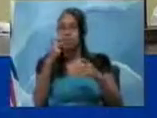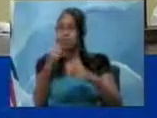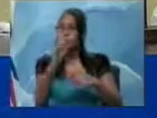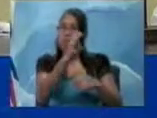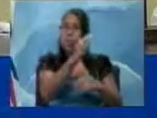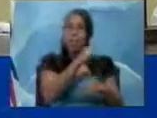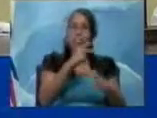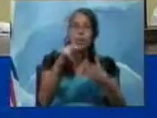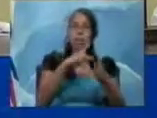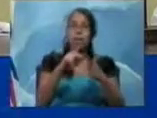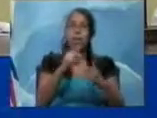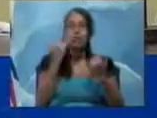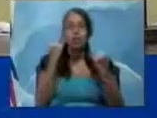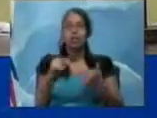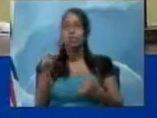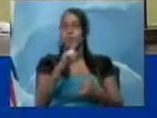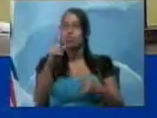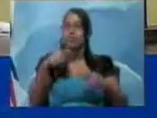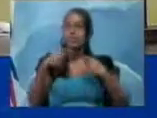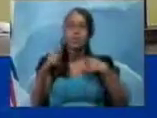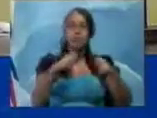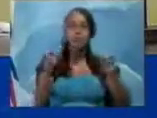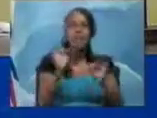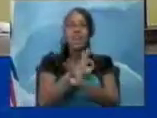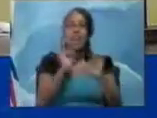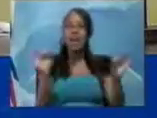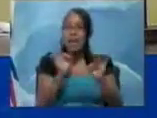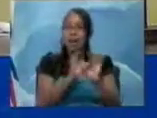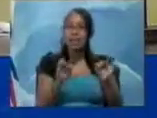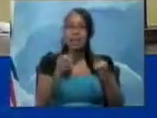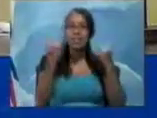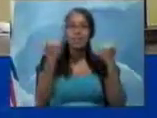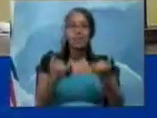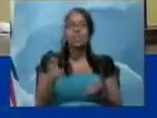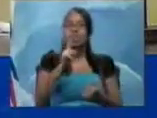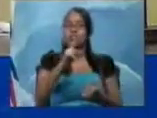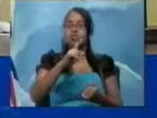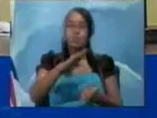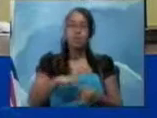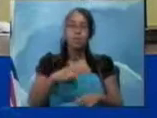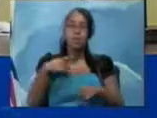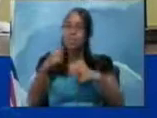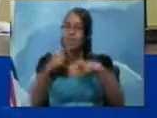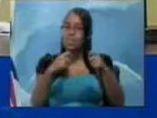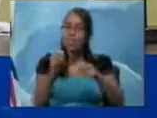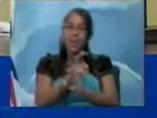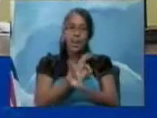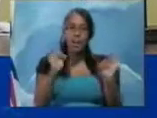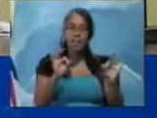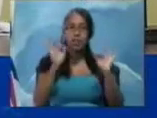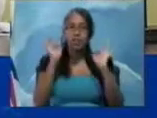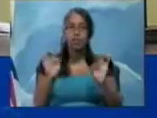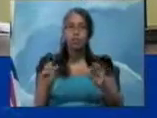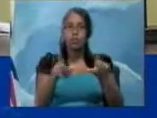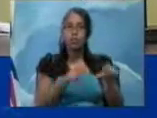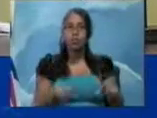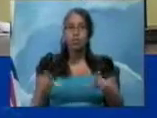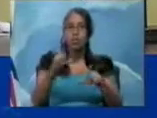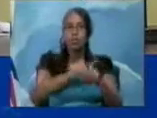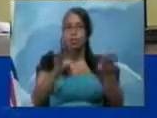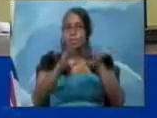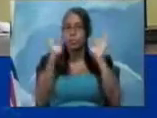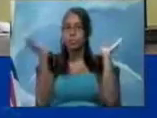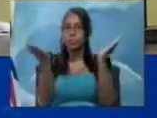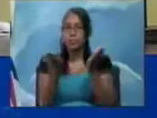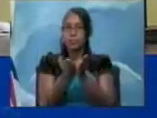no se vende a los judías por ningún un precio ya no se venden judíos en ningún lugar del mundo Entonces